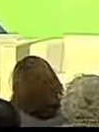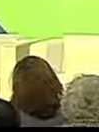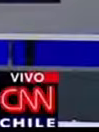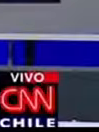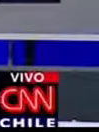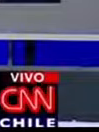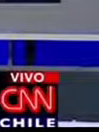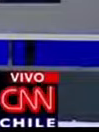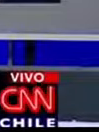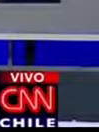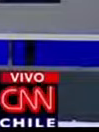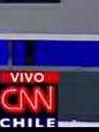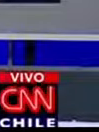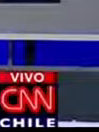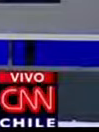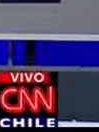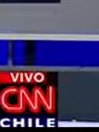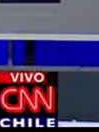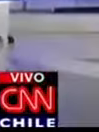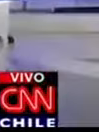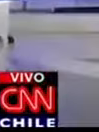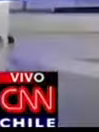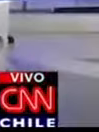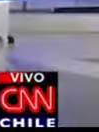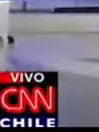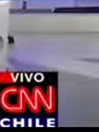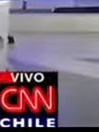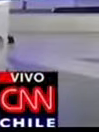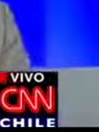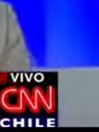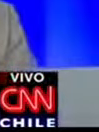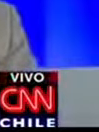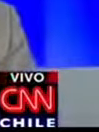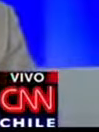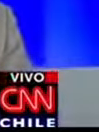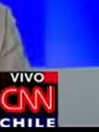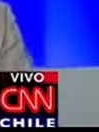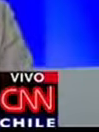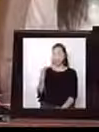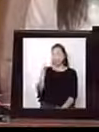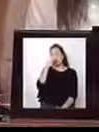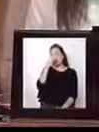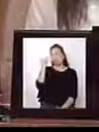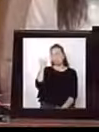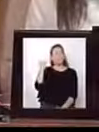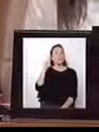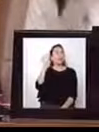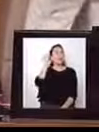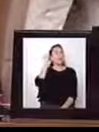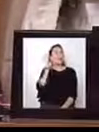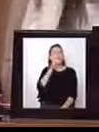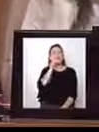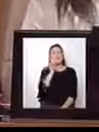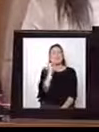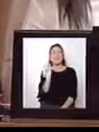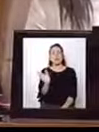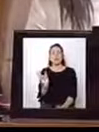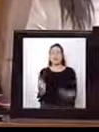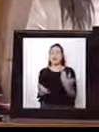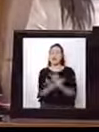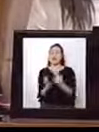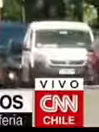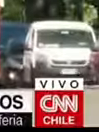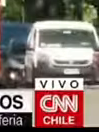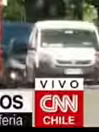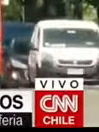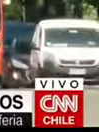económicas. ¿Se acuerdan que nos comparábamos con la OCDE? Hace harto rato que no escuchamos de ella. ¿Teníamos problemas? Sí, por supuesto,